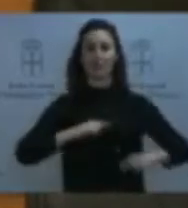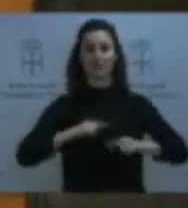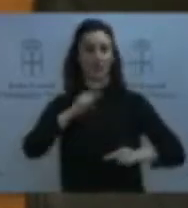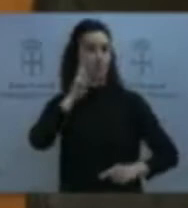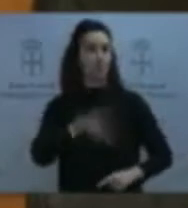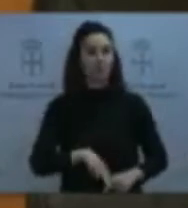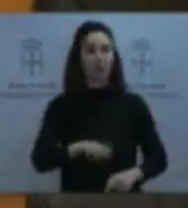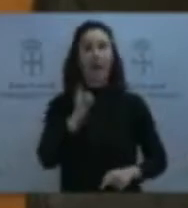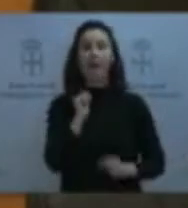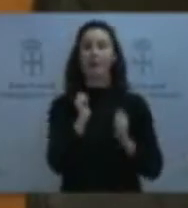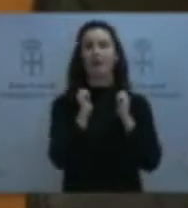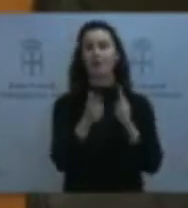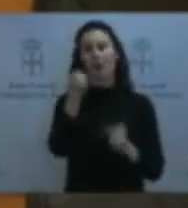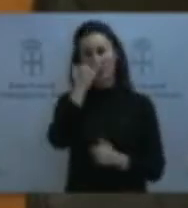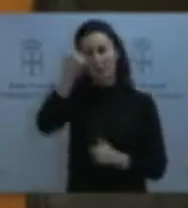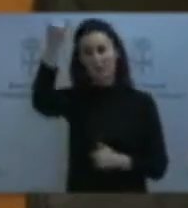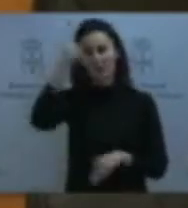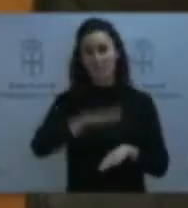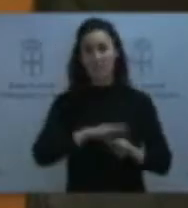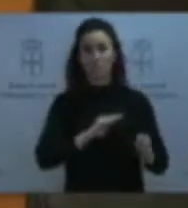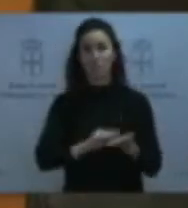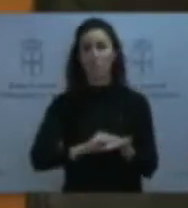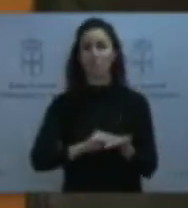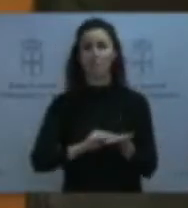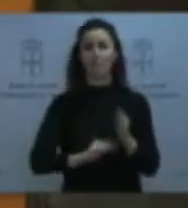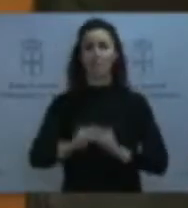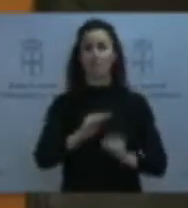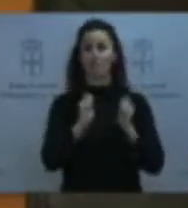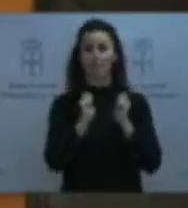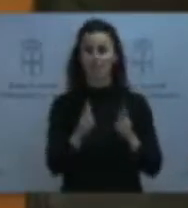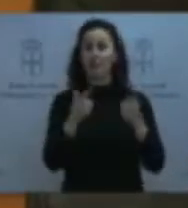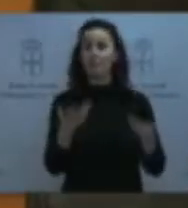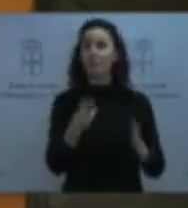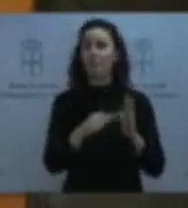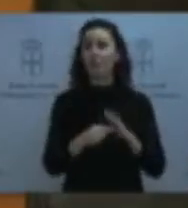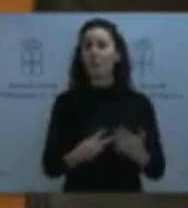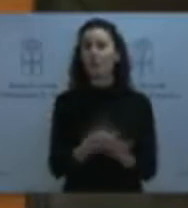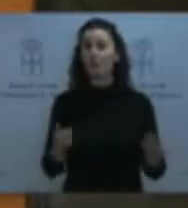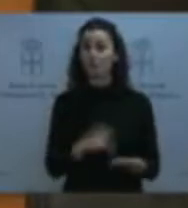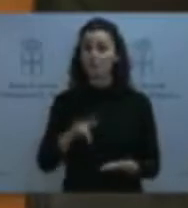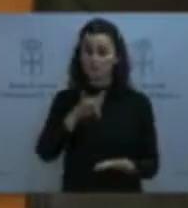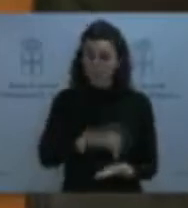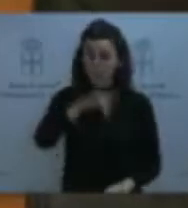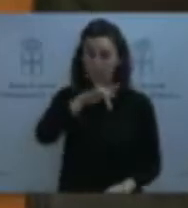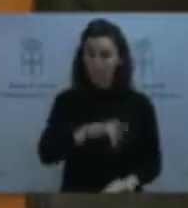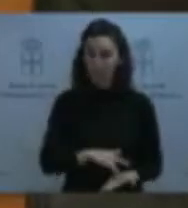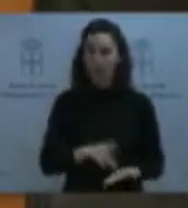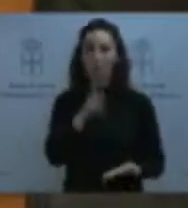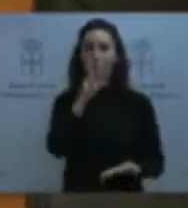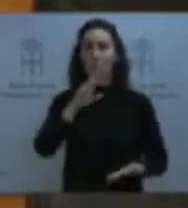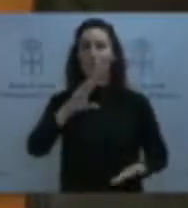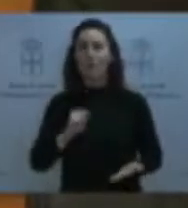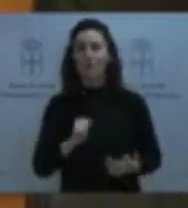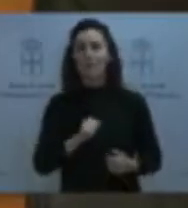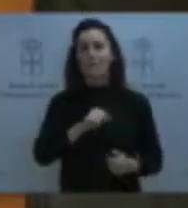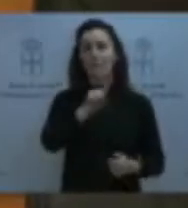poner soluciones. En el año 2017 se han realizado en el Luca 1.988 consultas